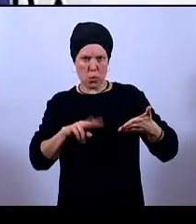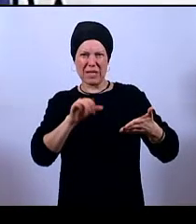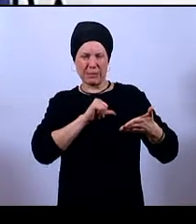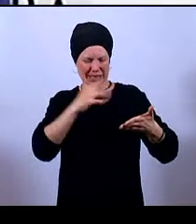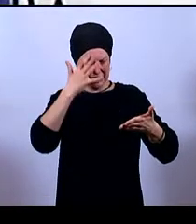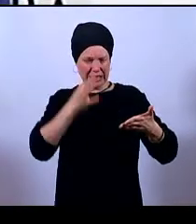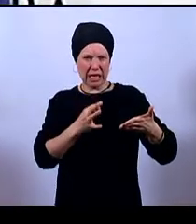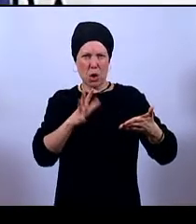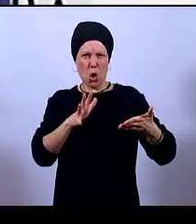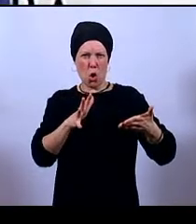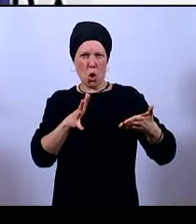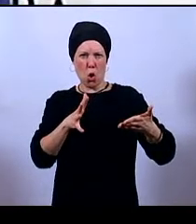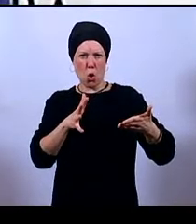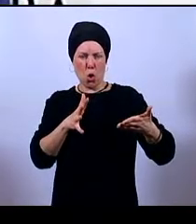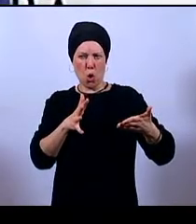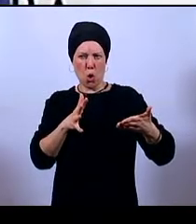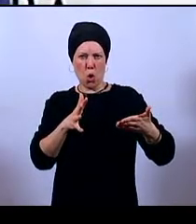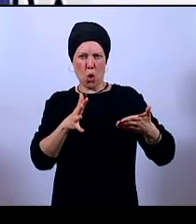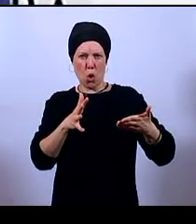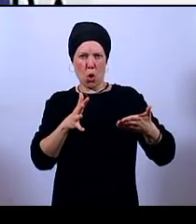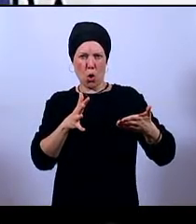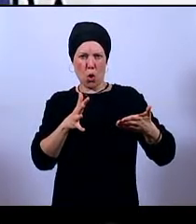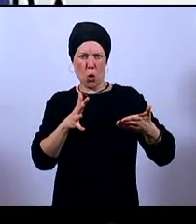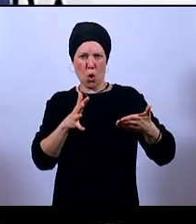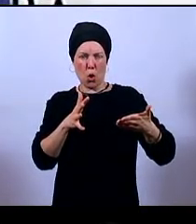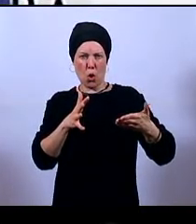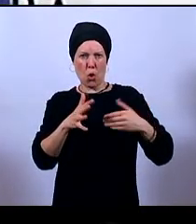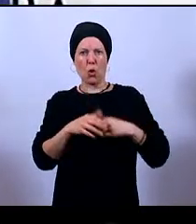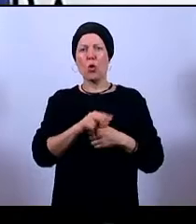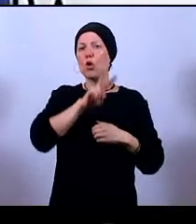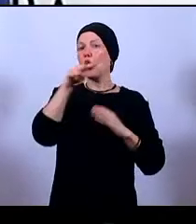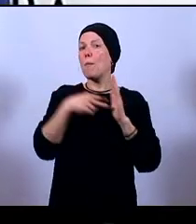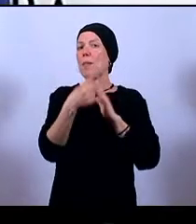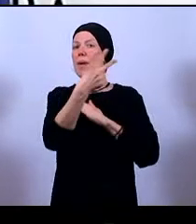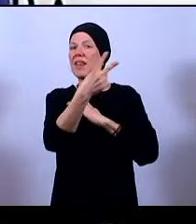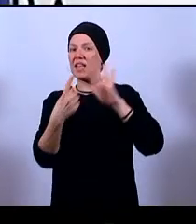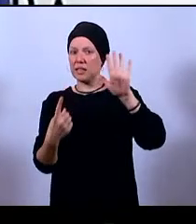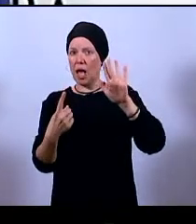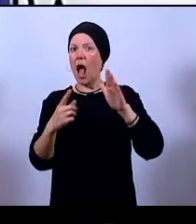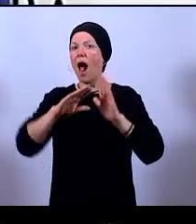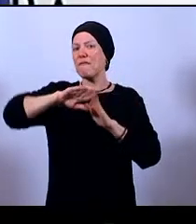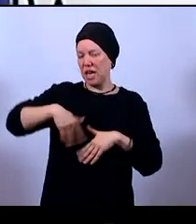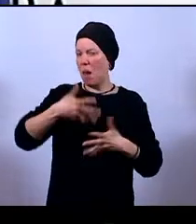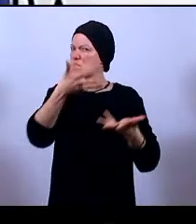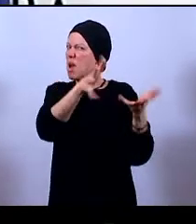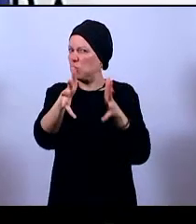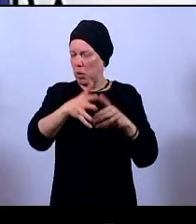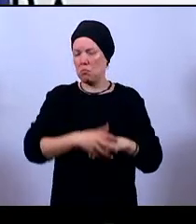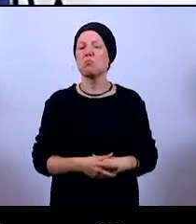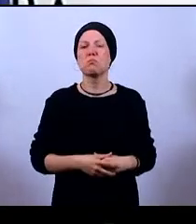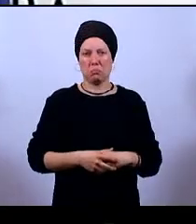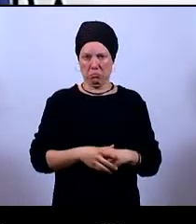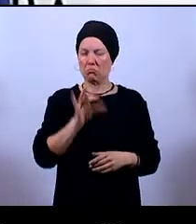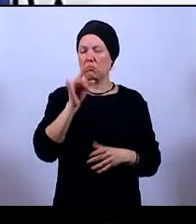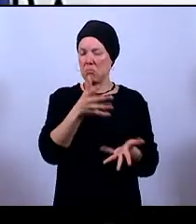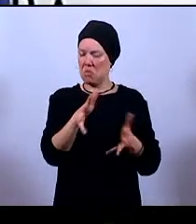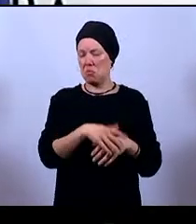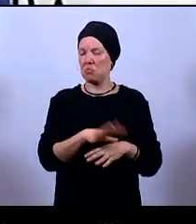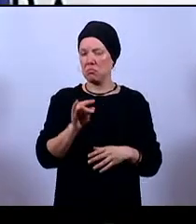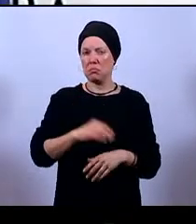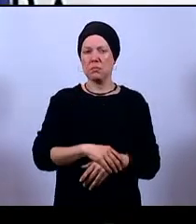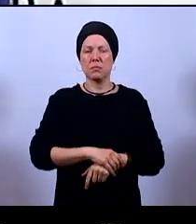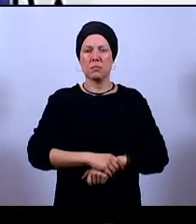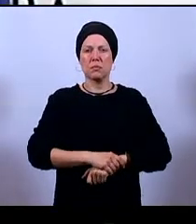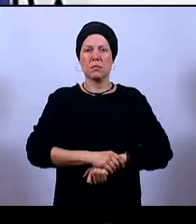Creo que están previstas para final del 2026, sí. Sí, aproximadamente. Sí. Sí.